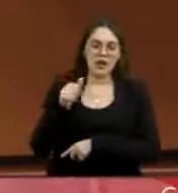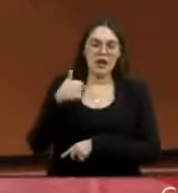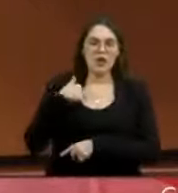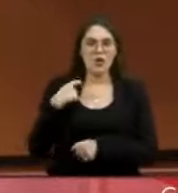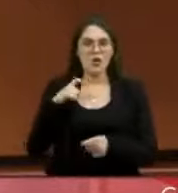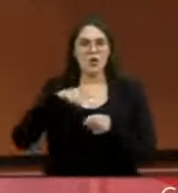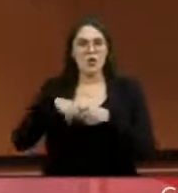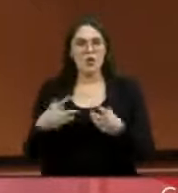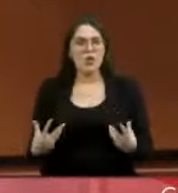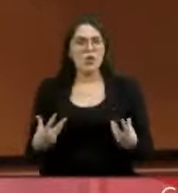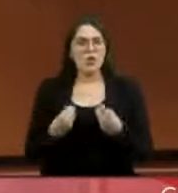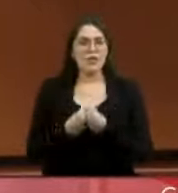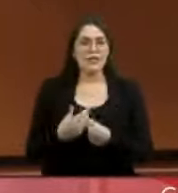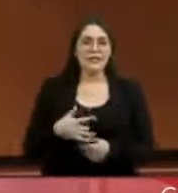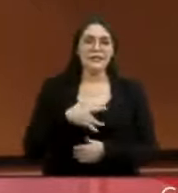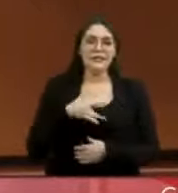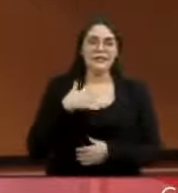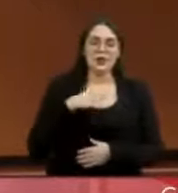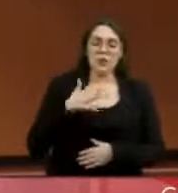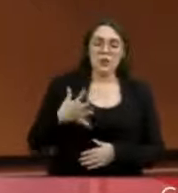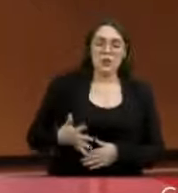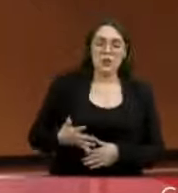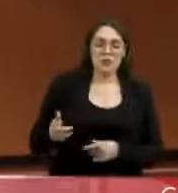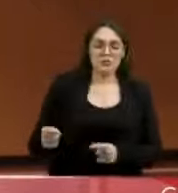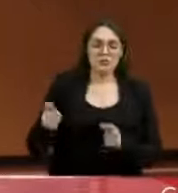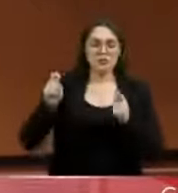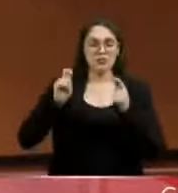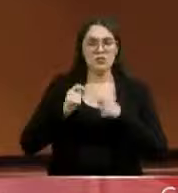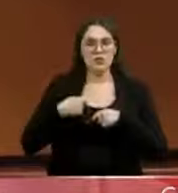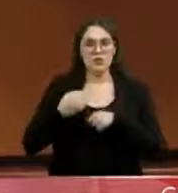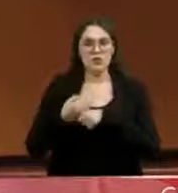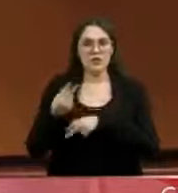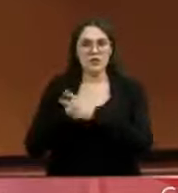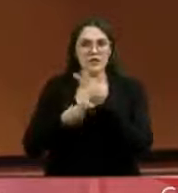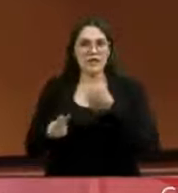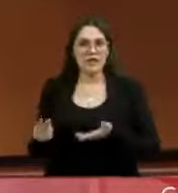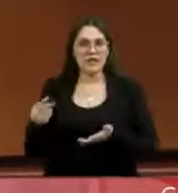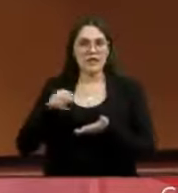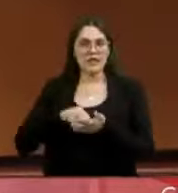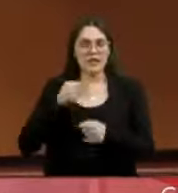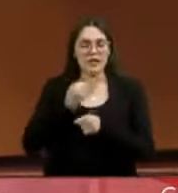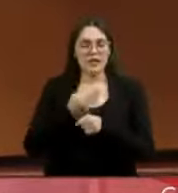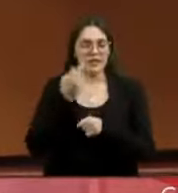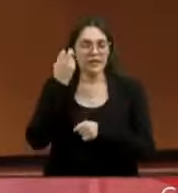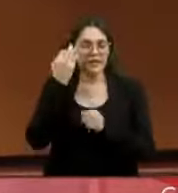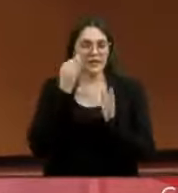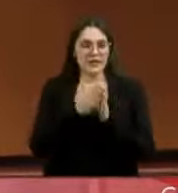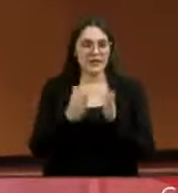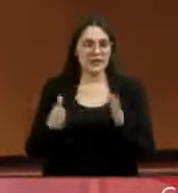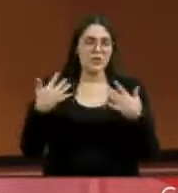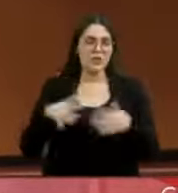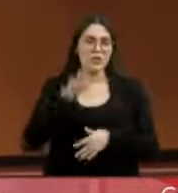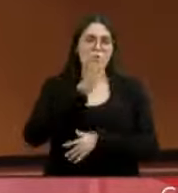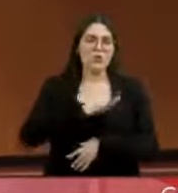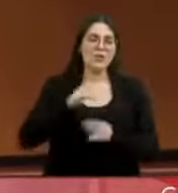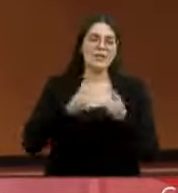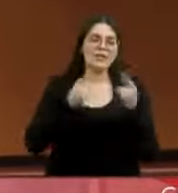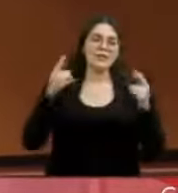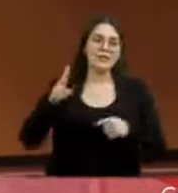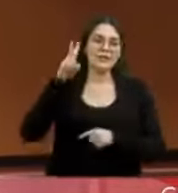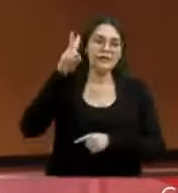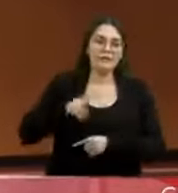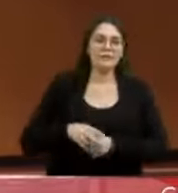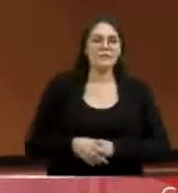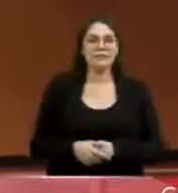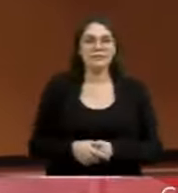pertenezco, el enorme honor de poder hacer uso de la tribuna en esta fecha histórica. Que se oiga